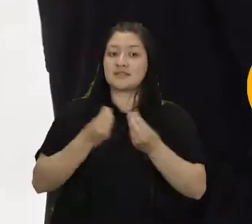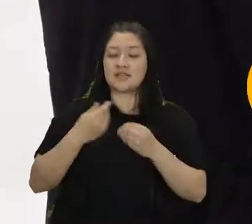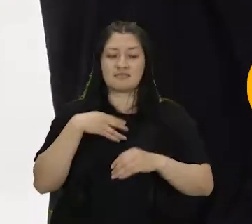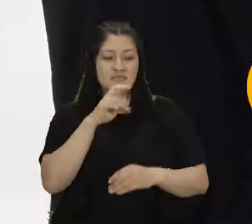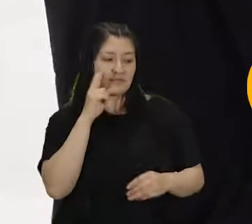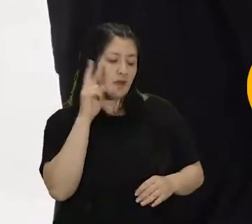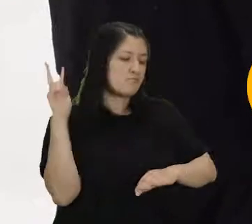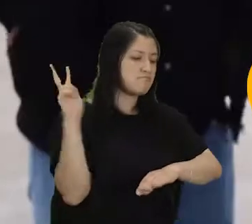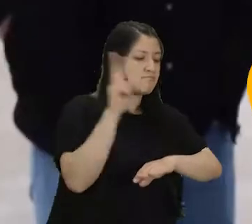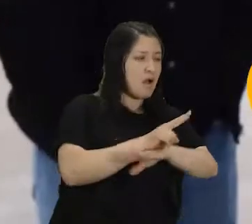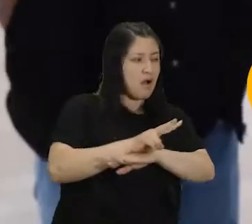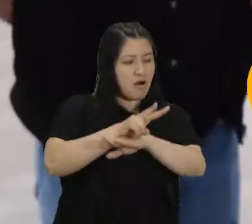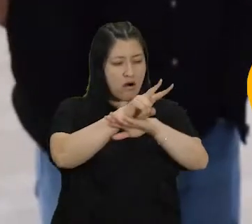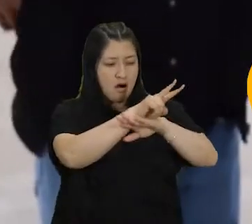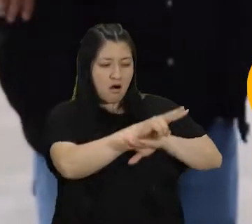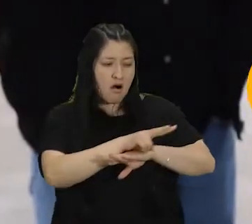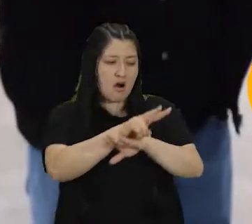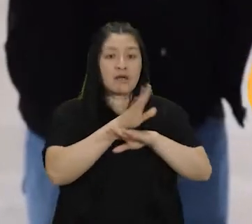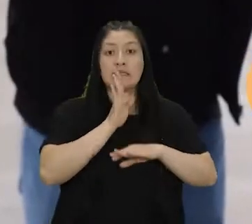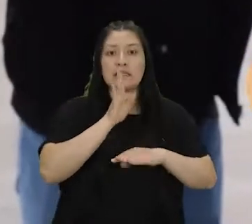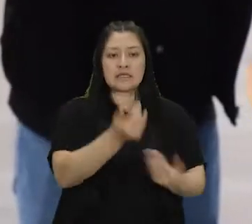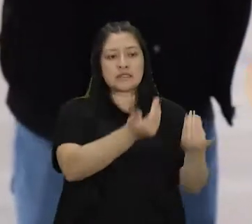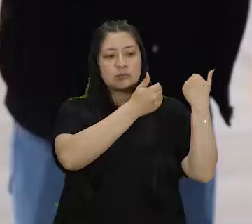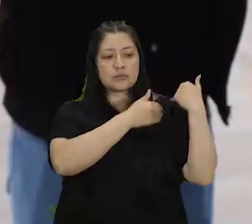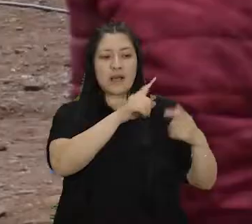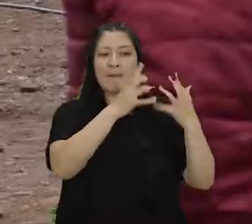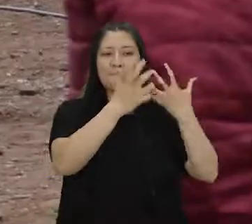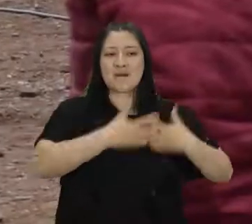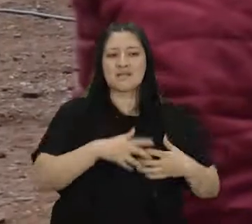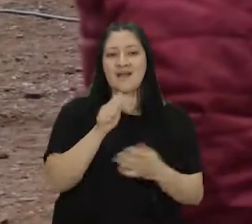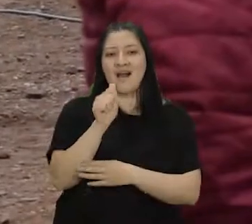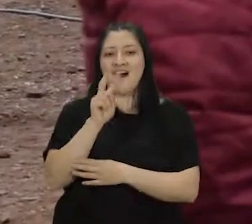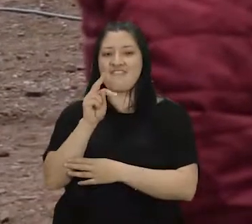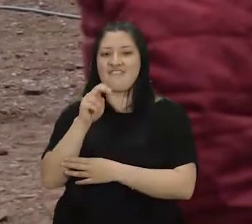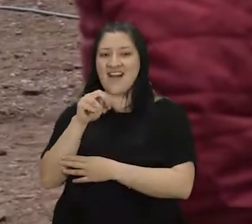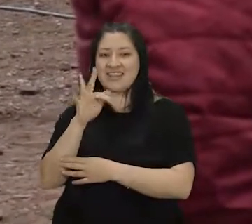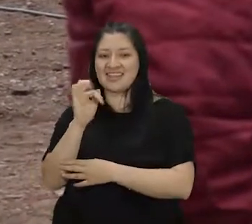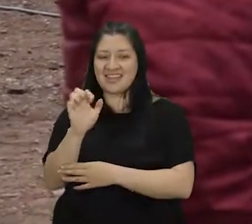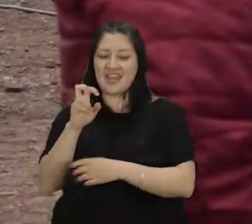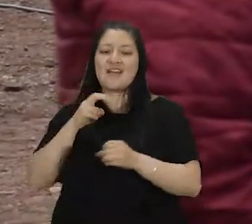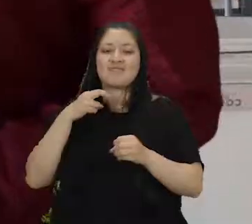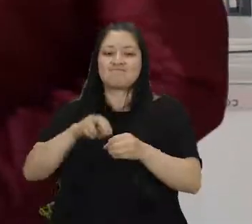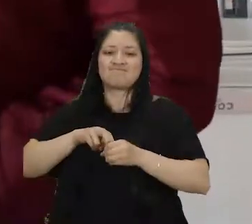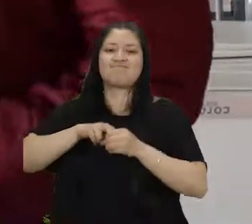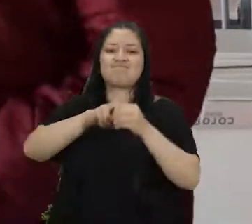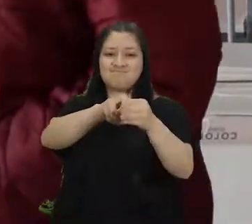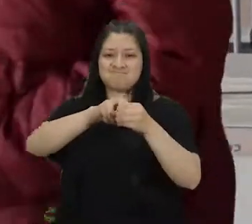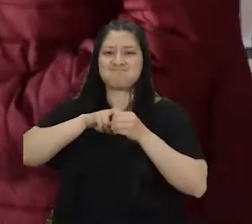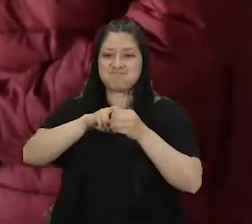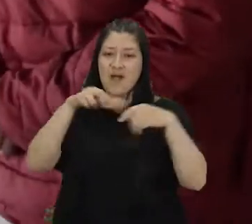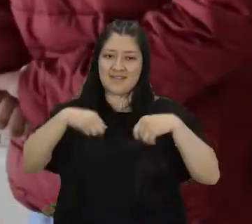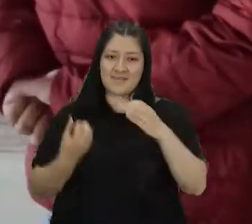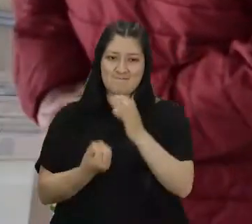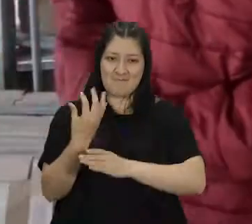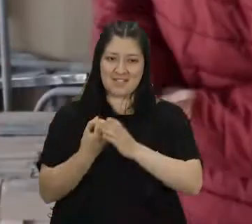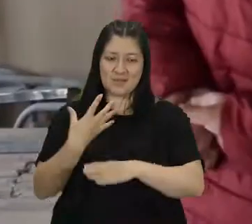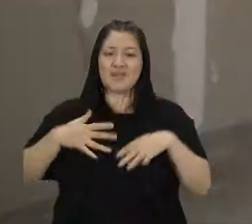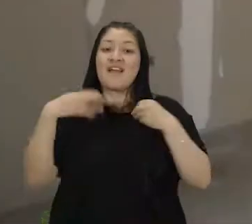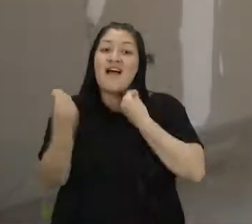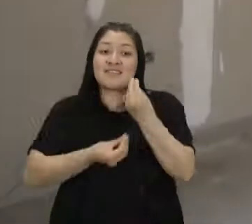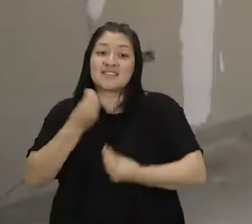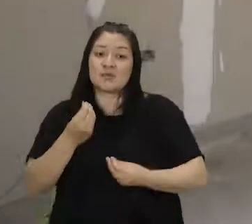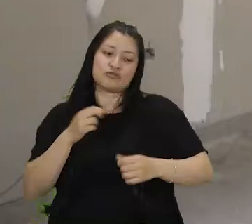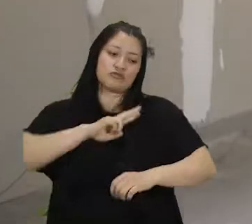sistema estratégico de transporte público en la ciudad de Neiva. Los profesionales enfocaron su visita en dos temas muy importantes. El primero,